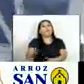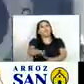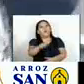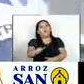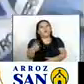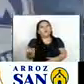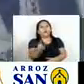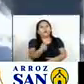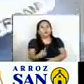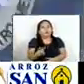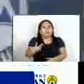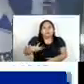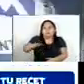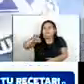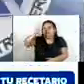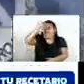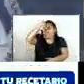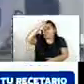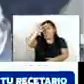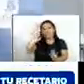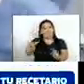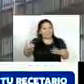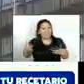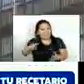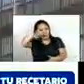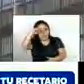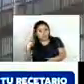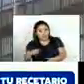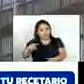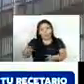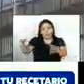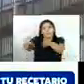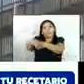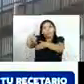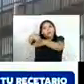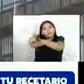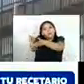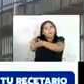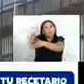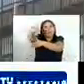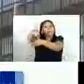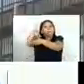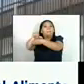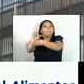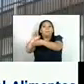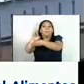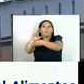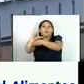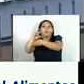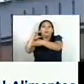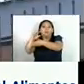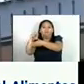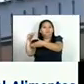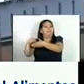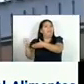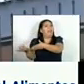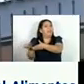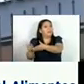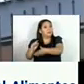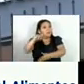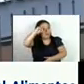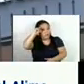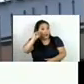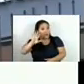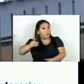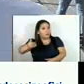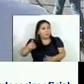desconocen totalmente cuáles son las atribuciones que los diputados del Parlamento Centroamericano desempeñan durante los cinco años